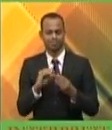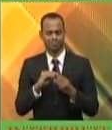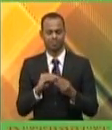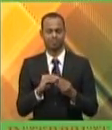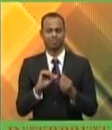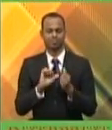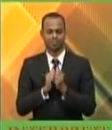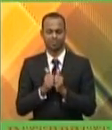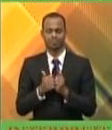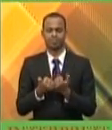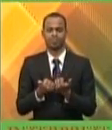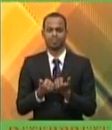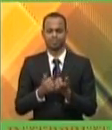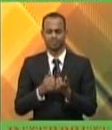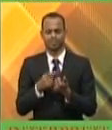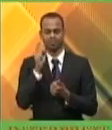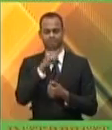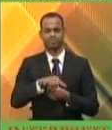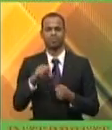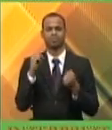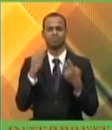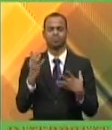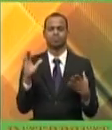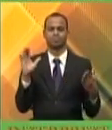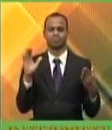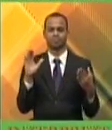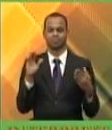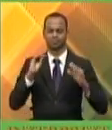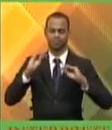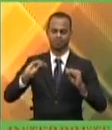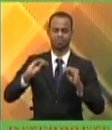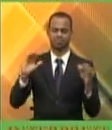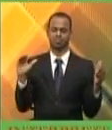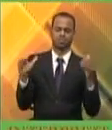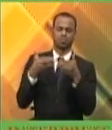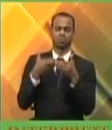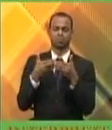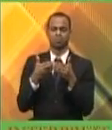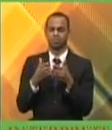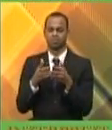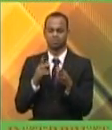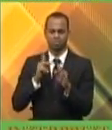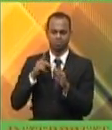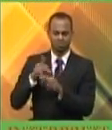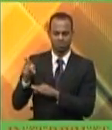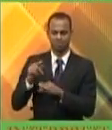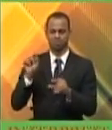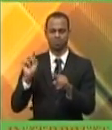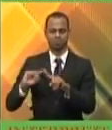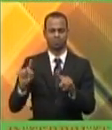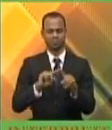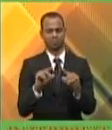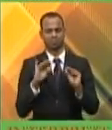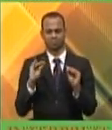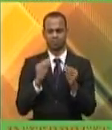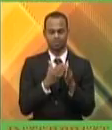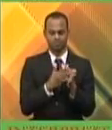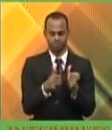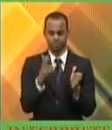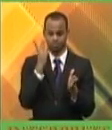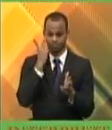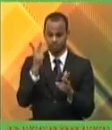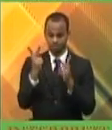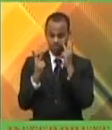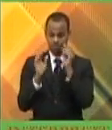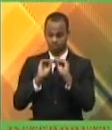como a cómo están sesgados las enseñanzas las profesiones etcétera y no dejan ver